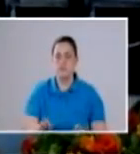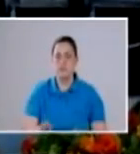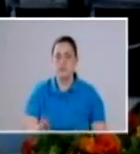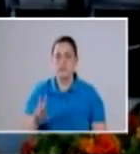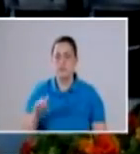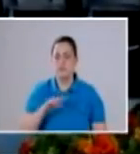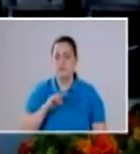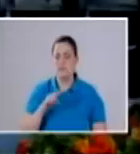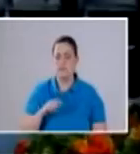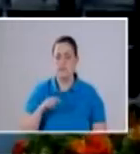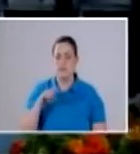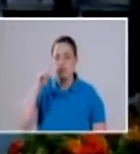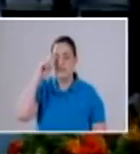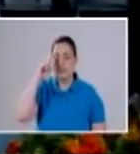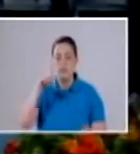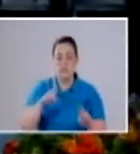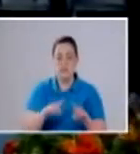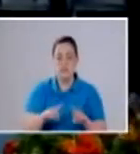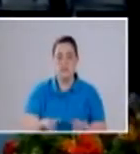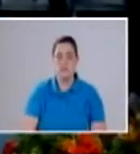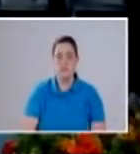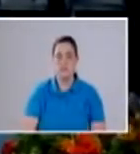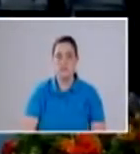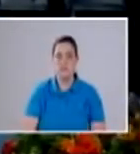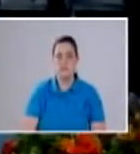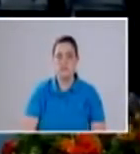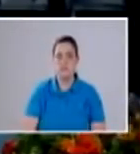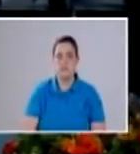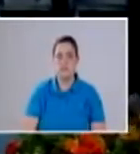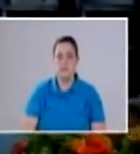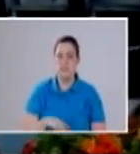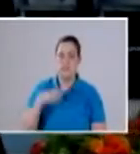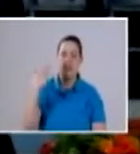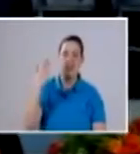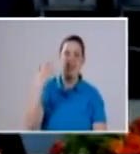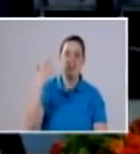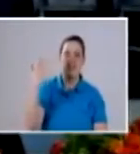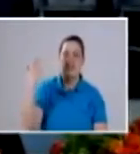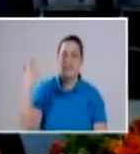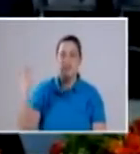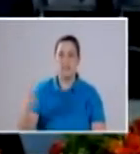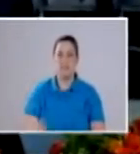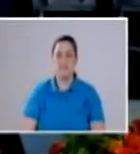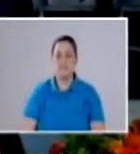Si usted es maestro ahí y ahora va a llegar y...